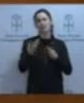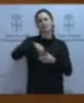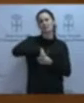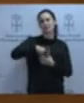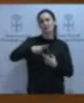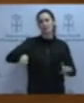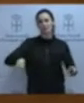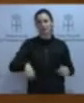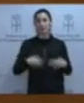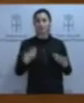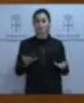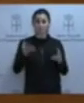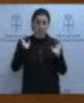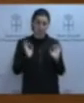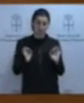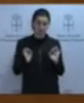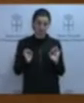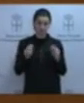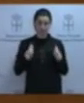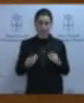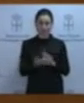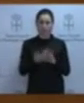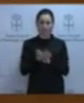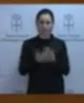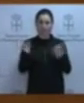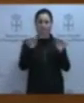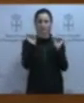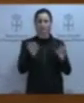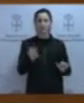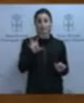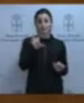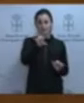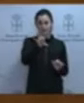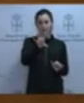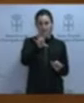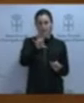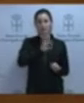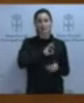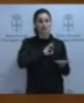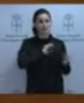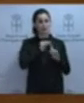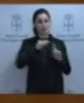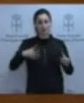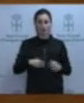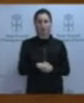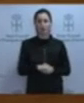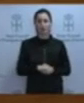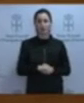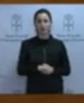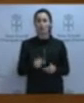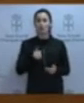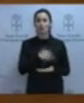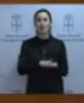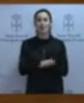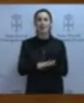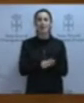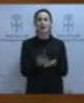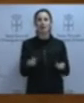Y é que, precisamente, cuando falamos de tener un modelo de país, señorías de foro, non falamos de calelles y